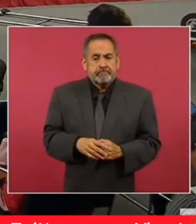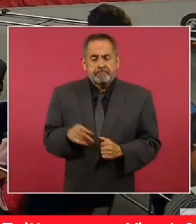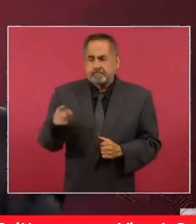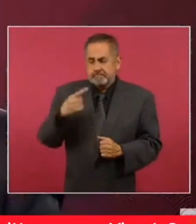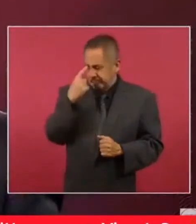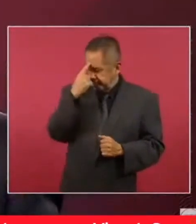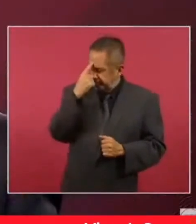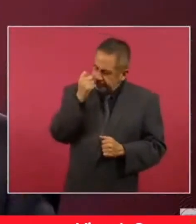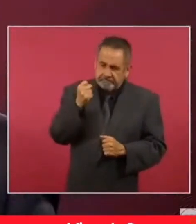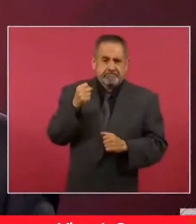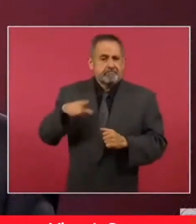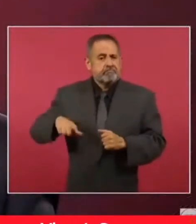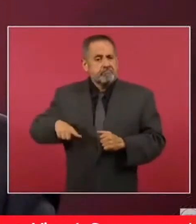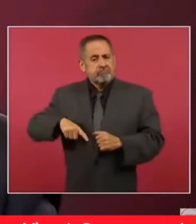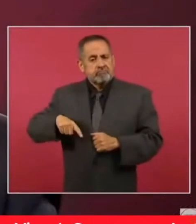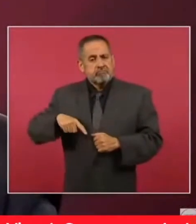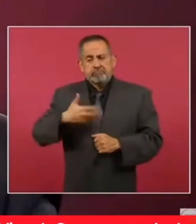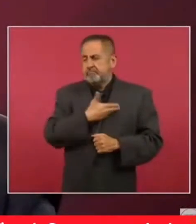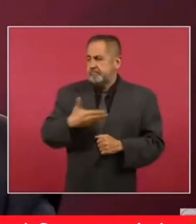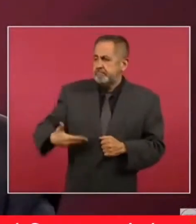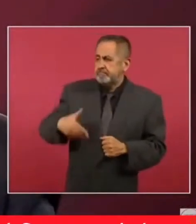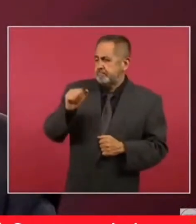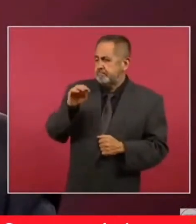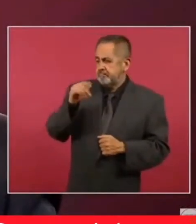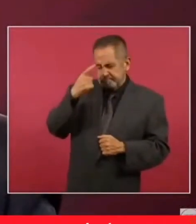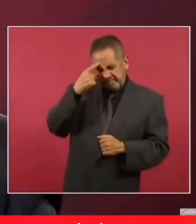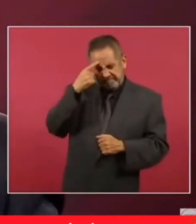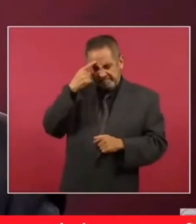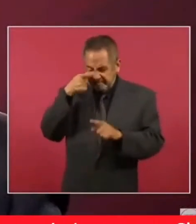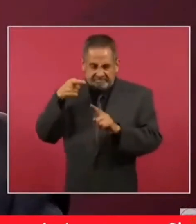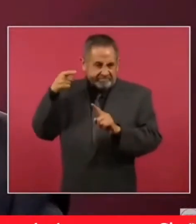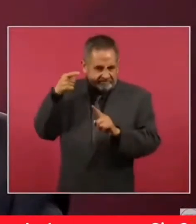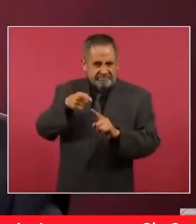empeño que ha puesto el gobierno del presidente López Obrador